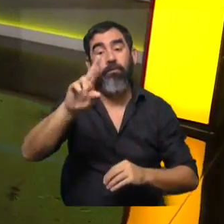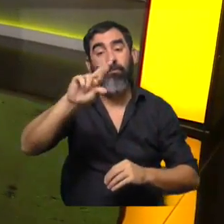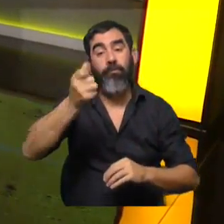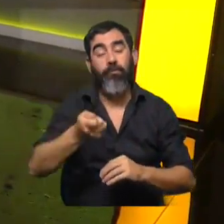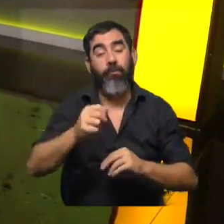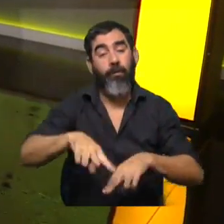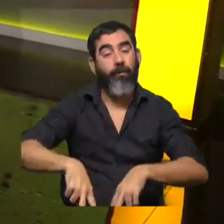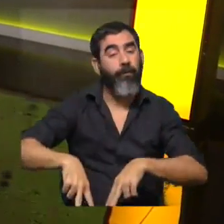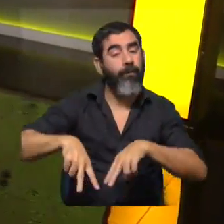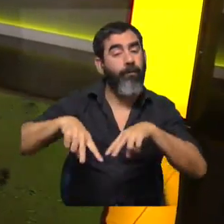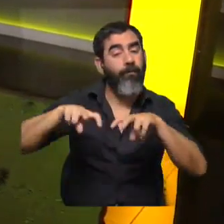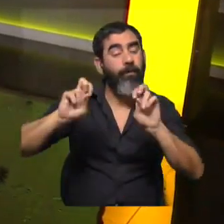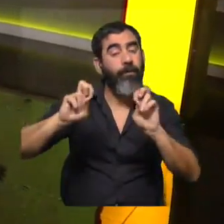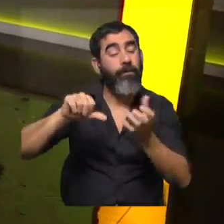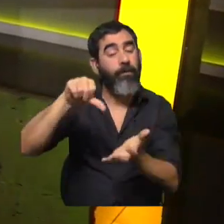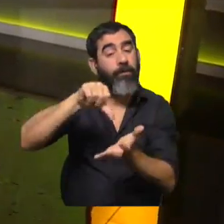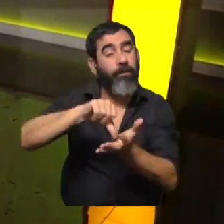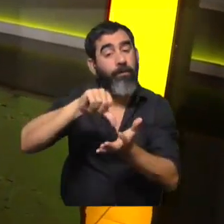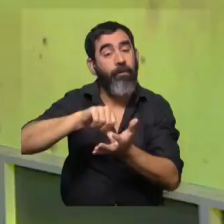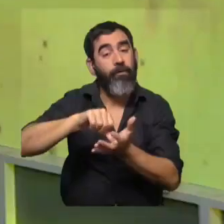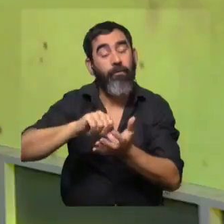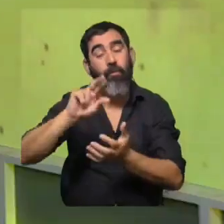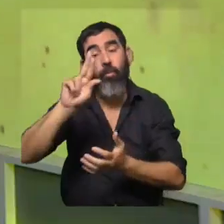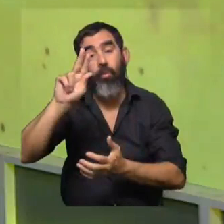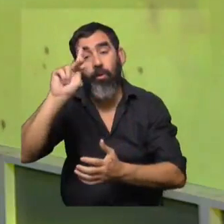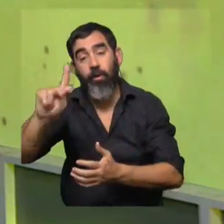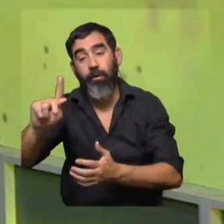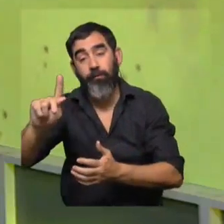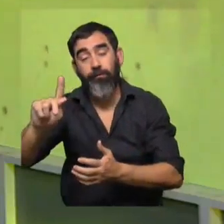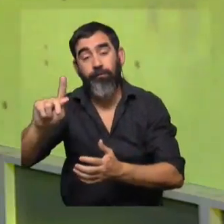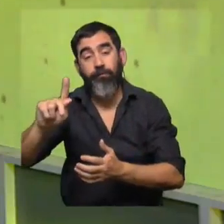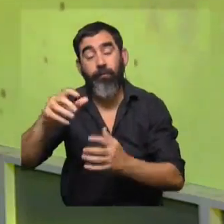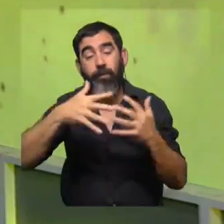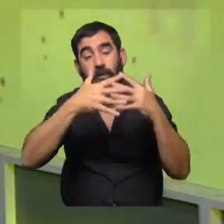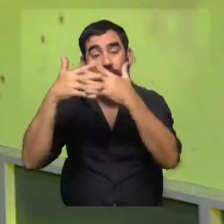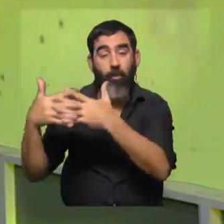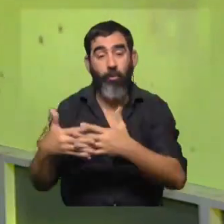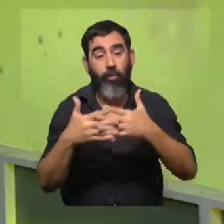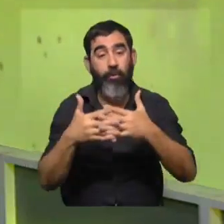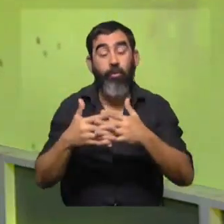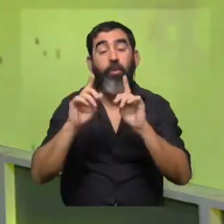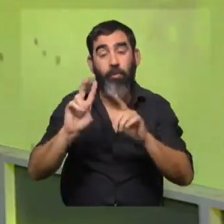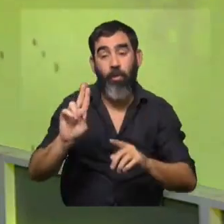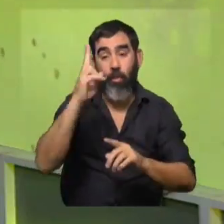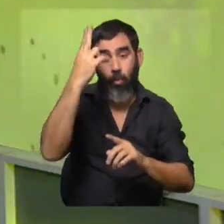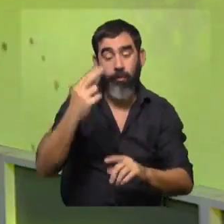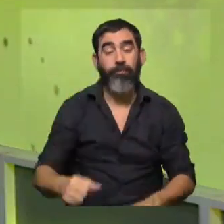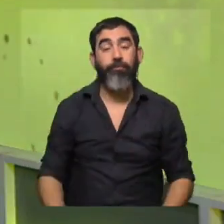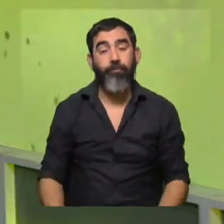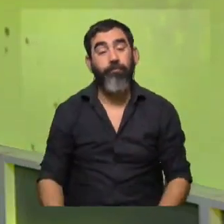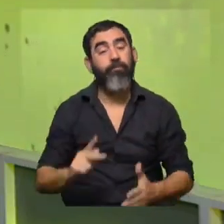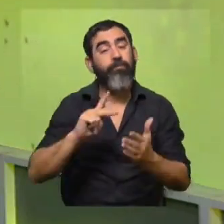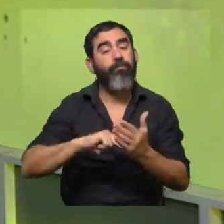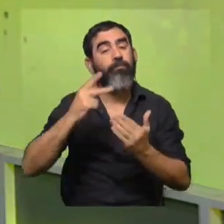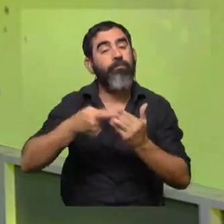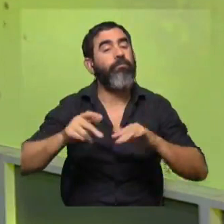que tiene como países integrantes al Reino Unido, a los Estados Unidos y también al nuestro, a Uruguay. ¿Y el proyecto de qué